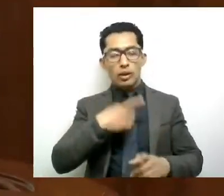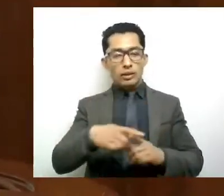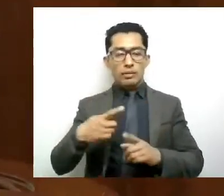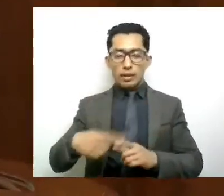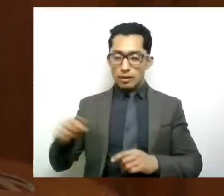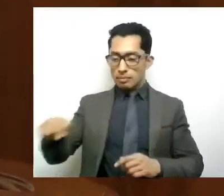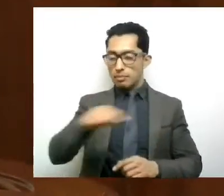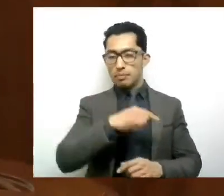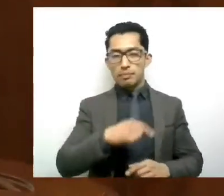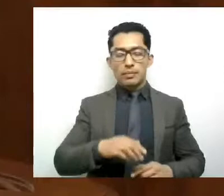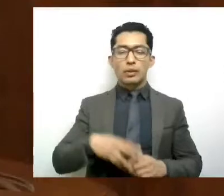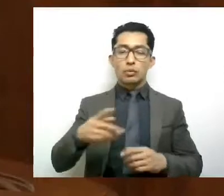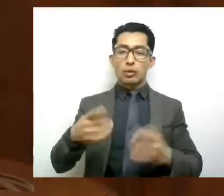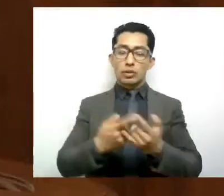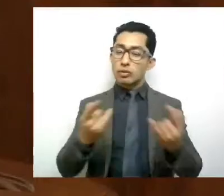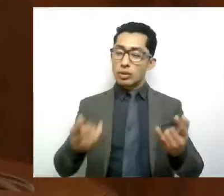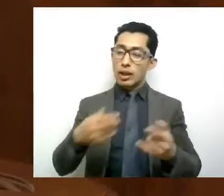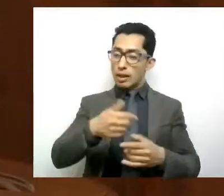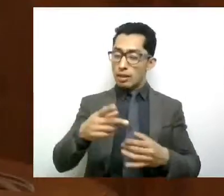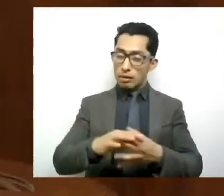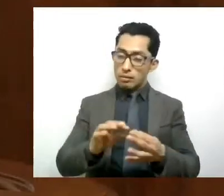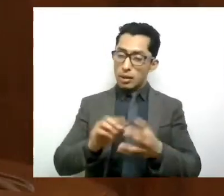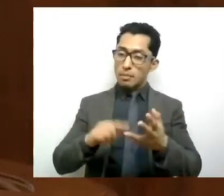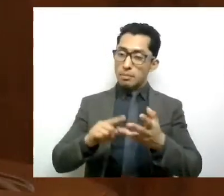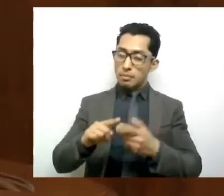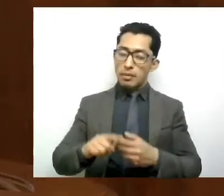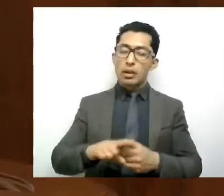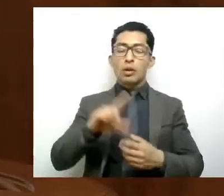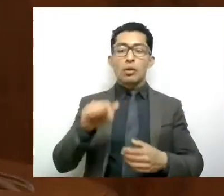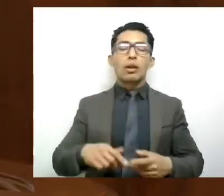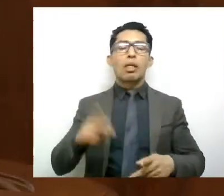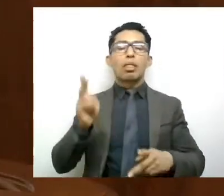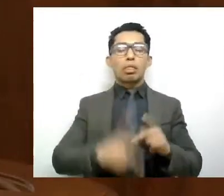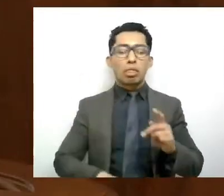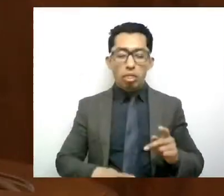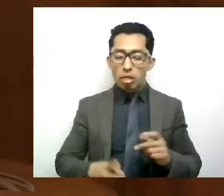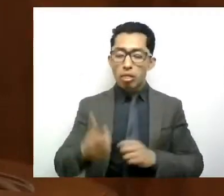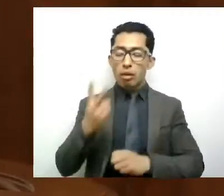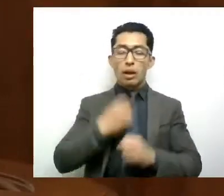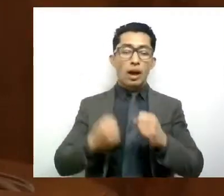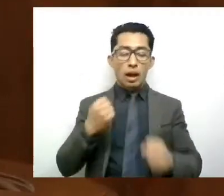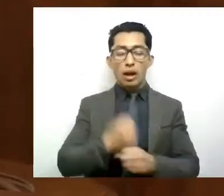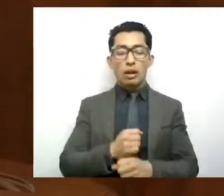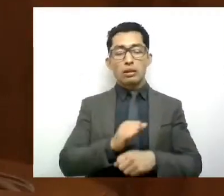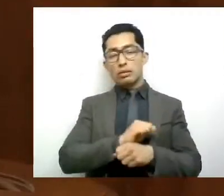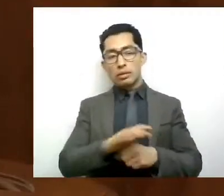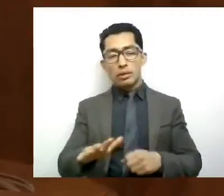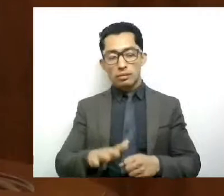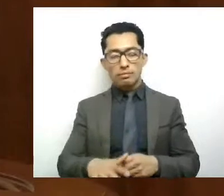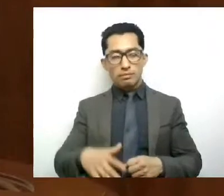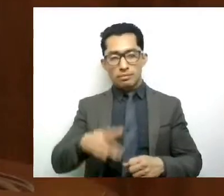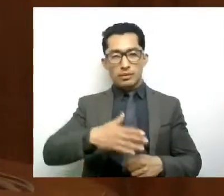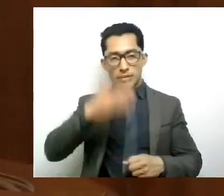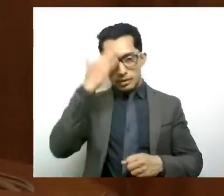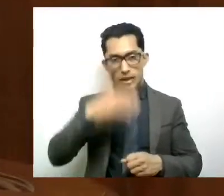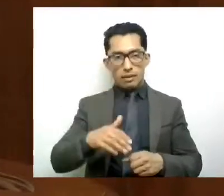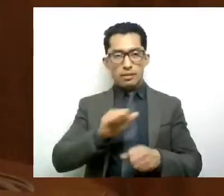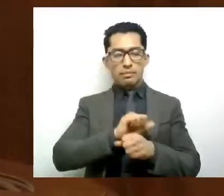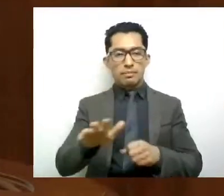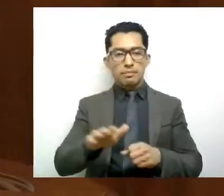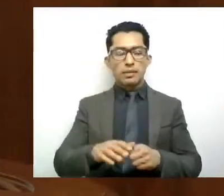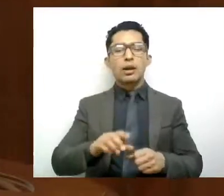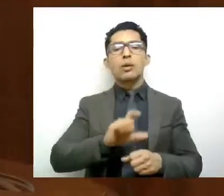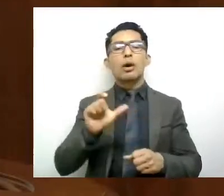Historias que, después de haber sido truncadas por casi 2 años de pandemia por el COVID-19, cuando por fin iban